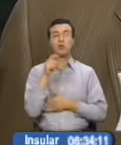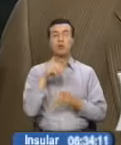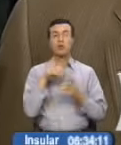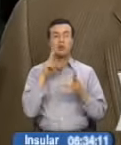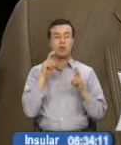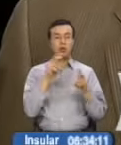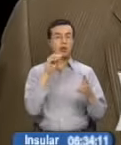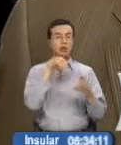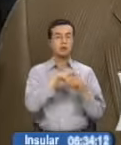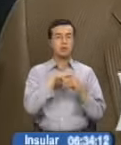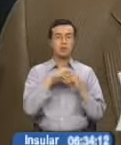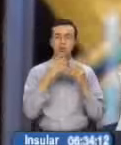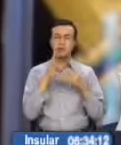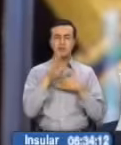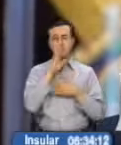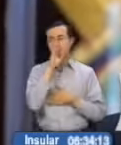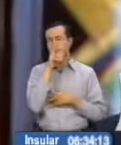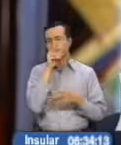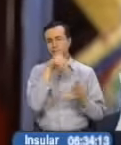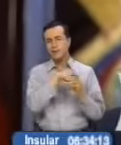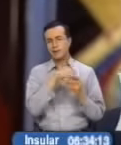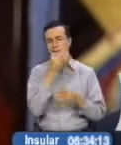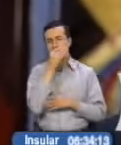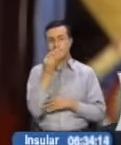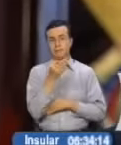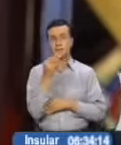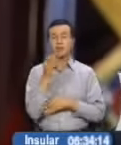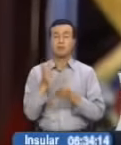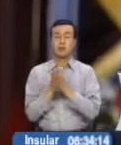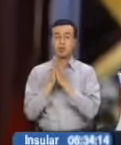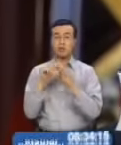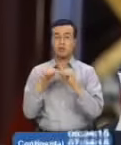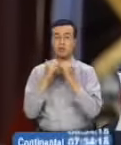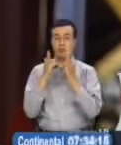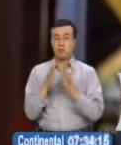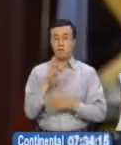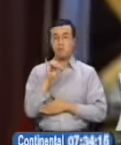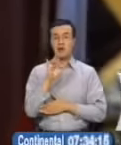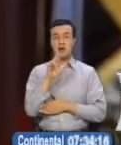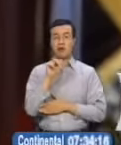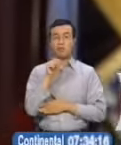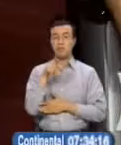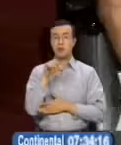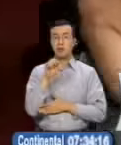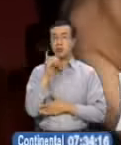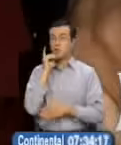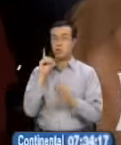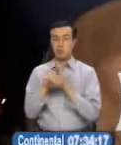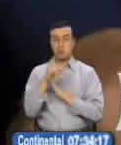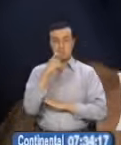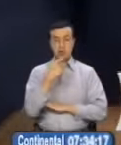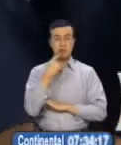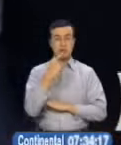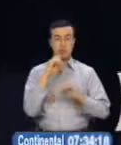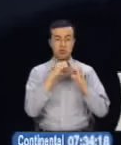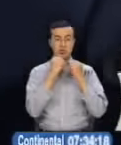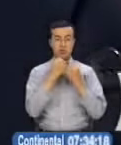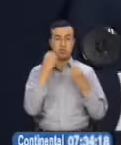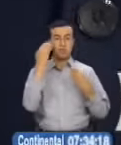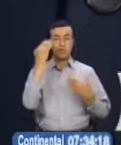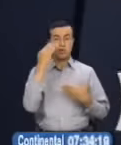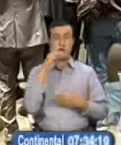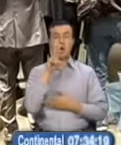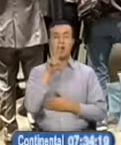lo han archivado todo juicio político. El proponente del pedido de juicio al ministro de Educación, Byron Pacheco, de las filas del partido Avanza, tampoco